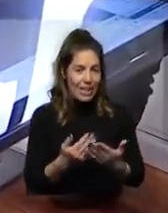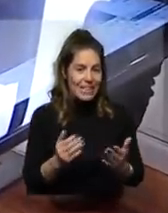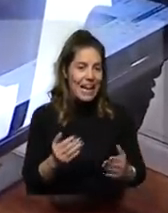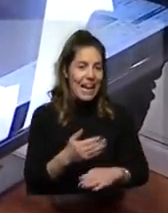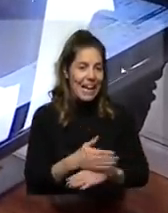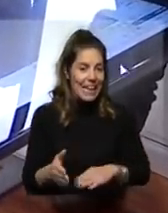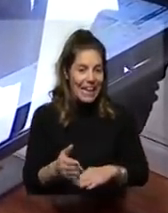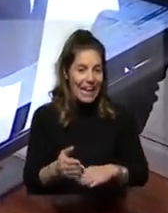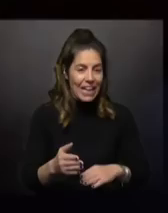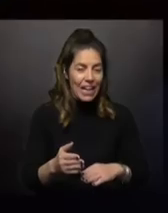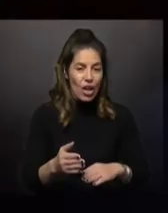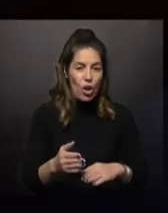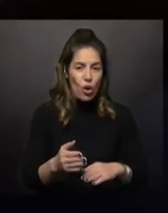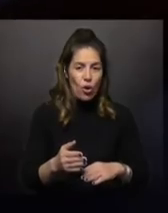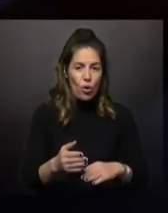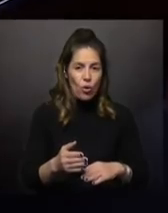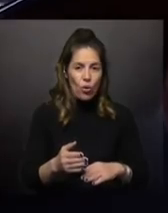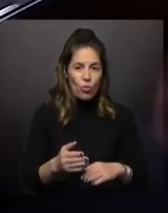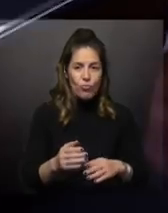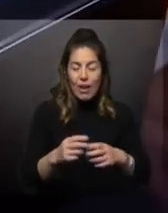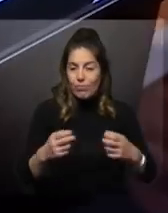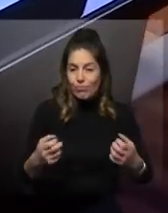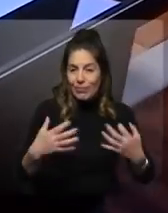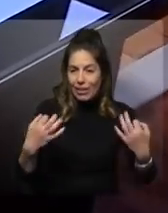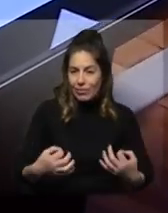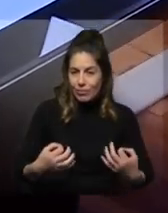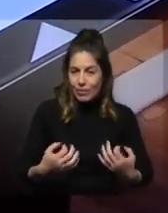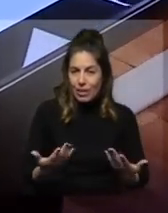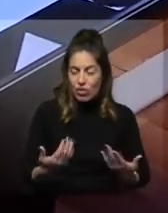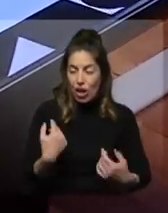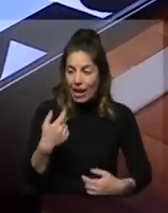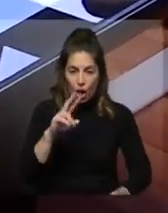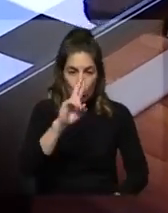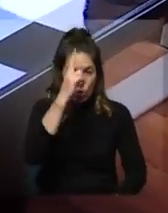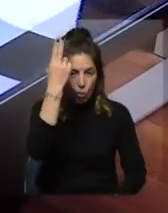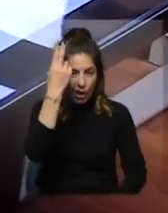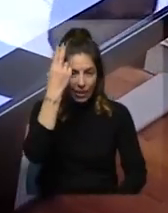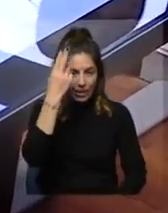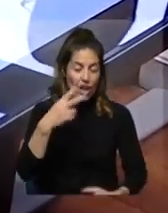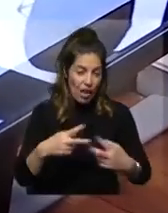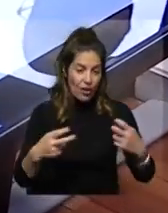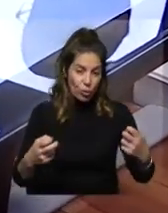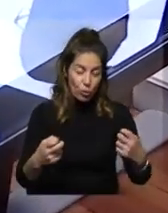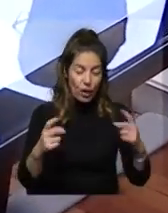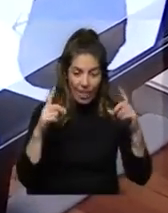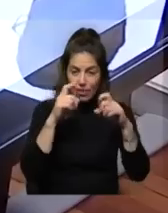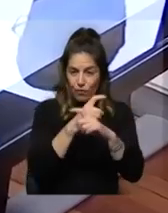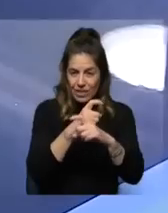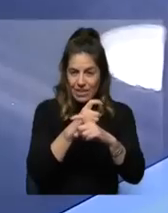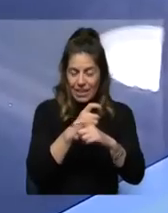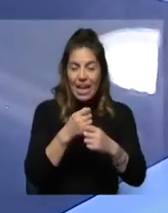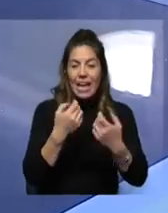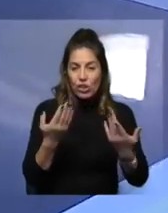una infraestructura de alta de alta elevación pero digo seamos realistas estamos en Uruguay donde la infraestructura cuesta y cuesta mucho y muchas veces